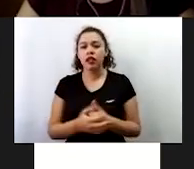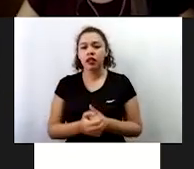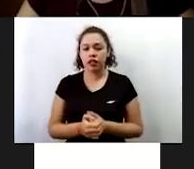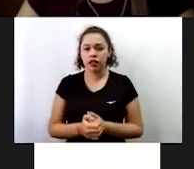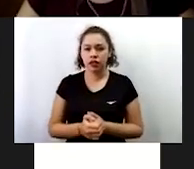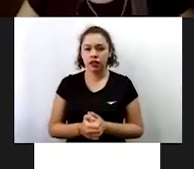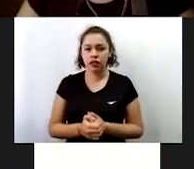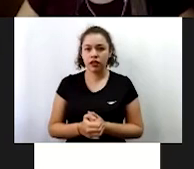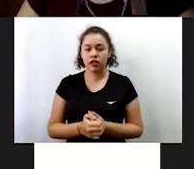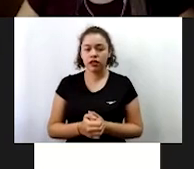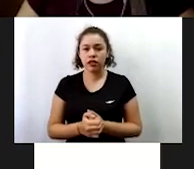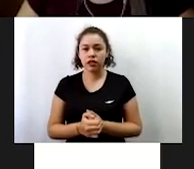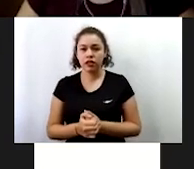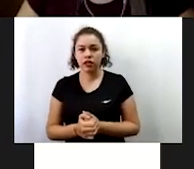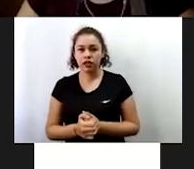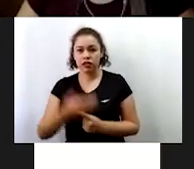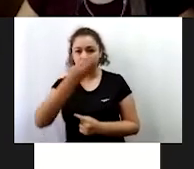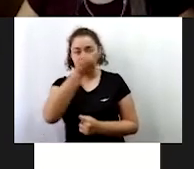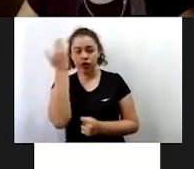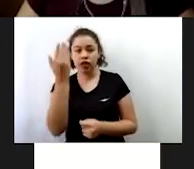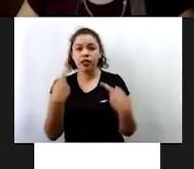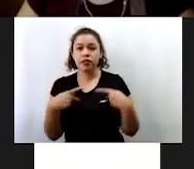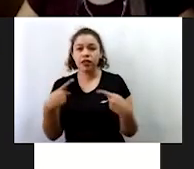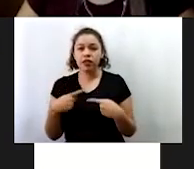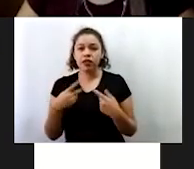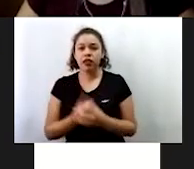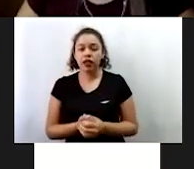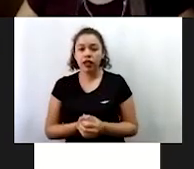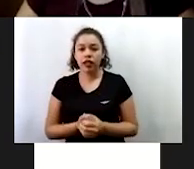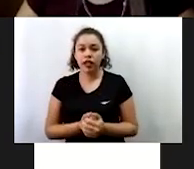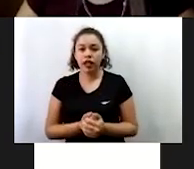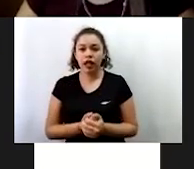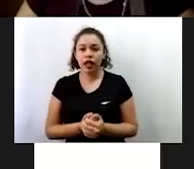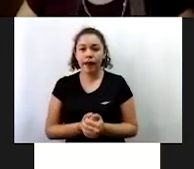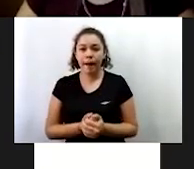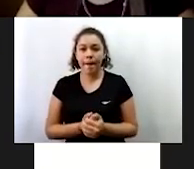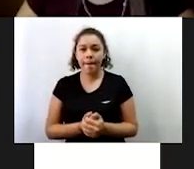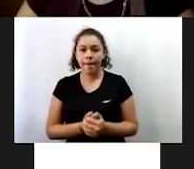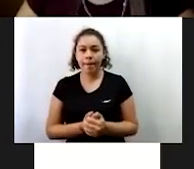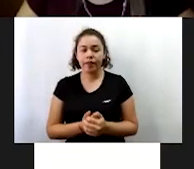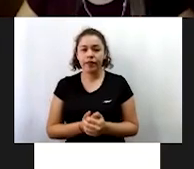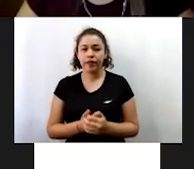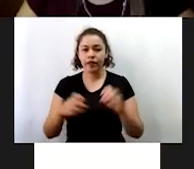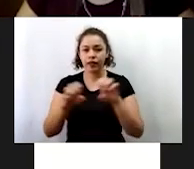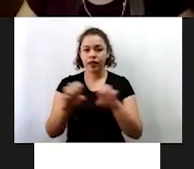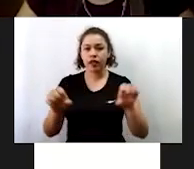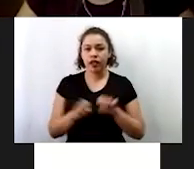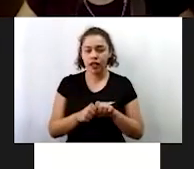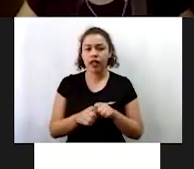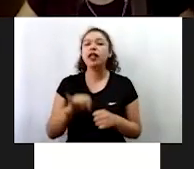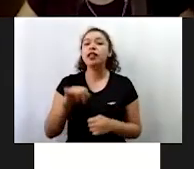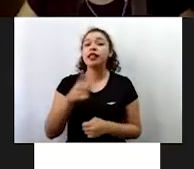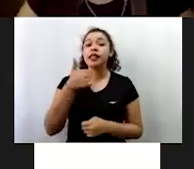Esas sí, no sé si anden por acá alguien de... el equipo. Sí, van a ser el día 6